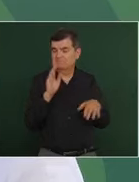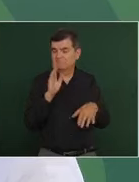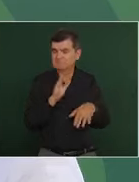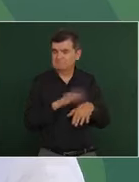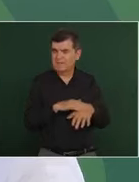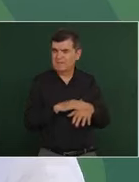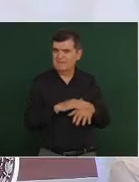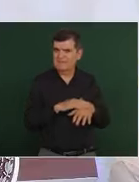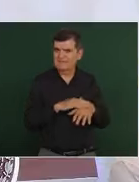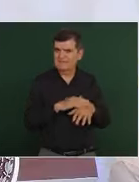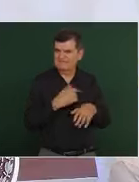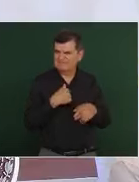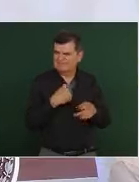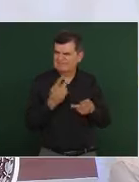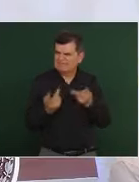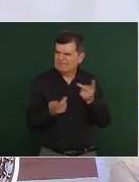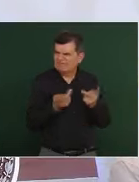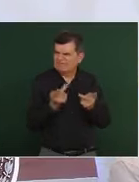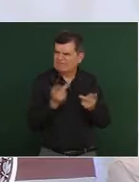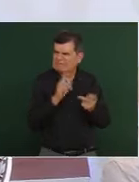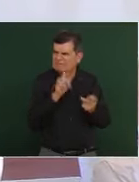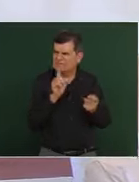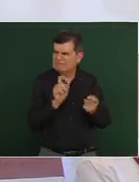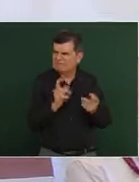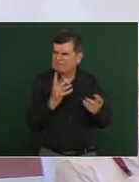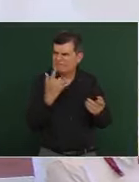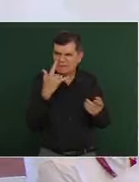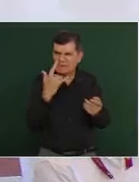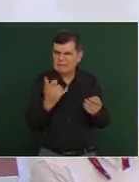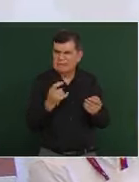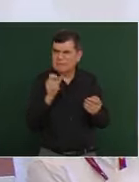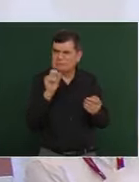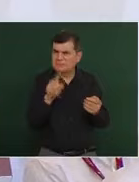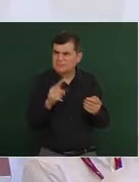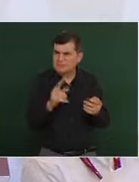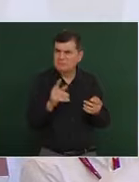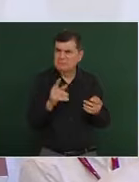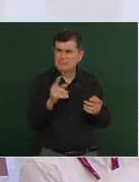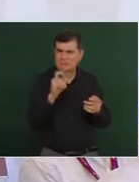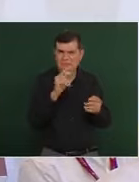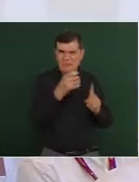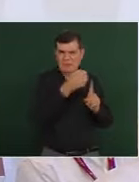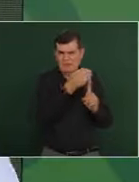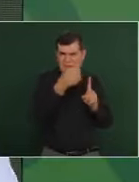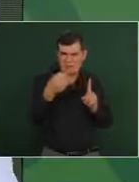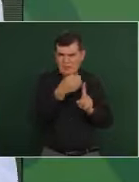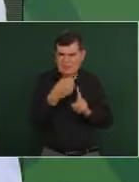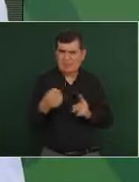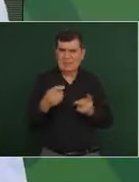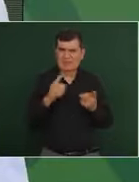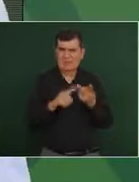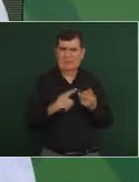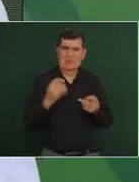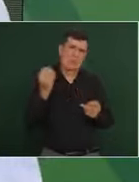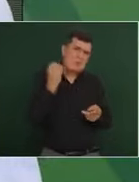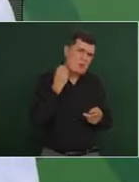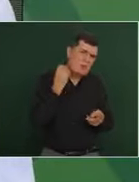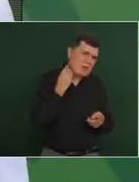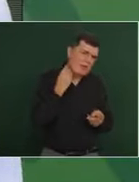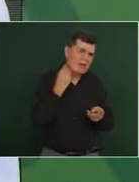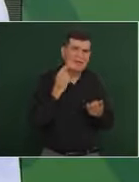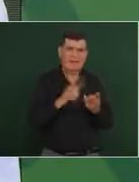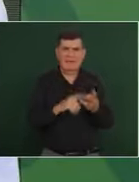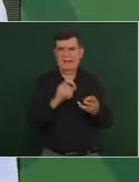cuestionable es de que estas mismas organizaciones y los abogados de los